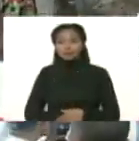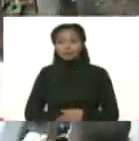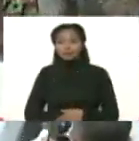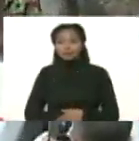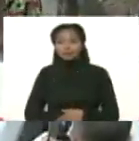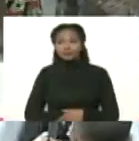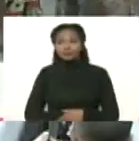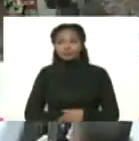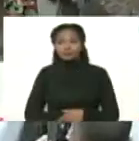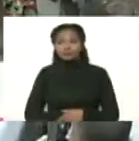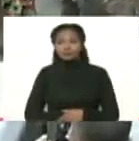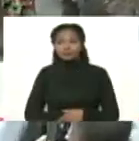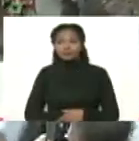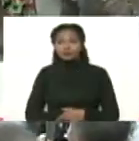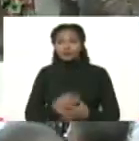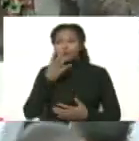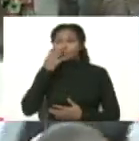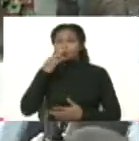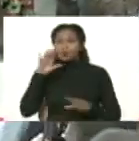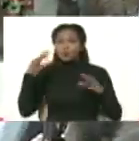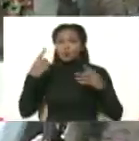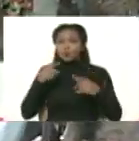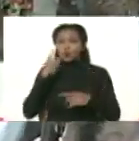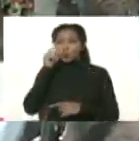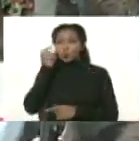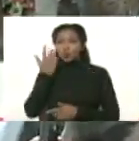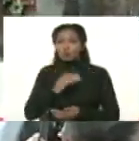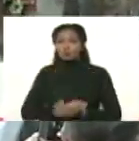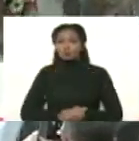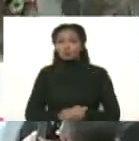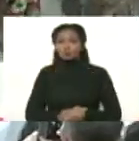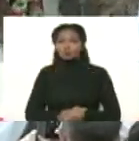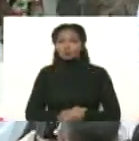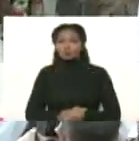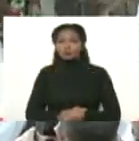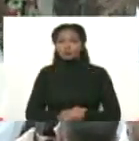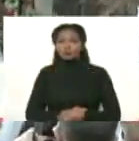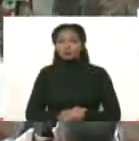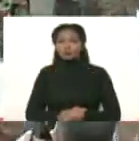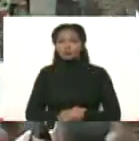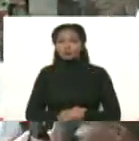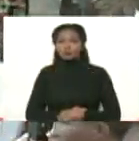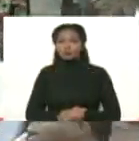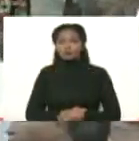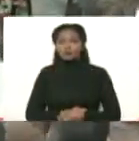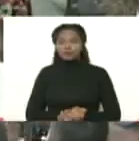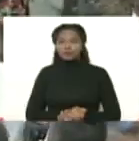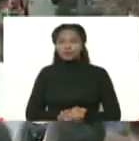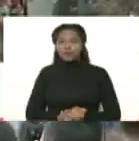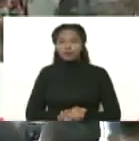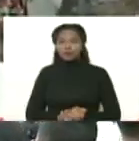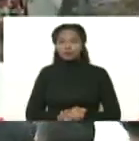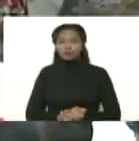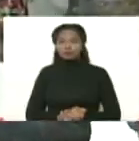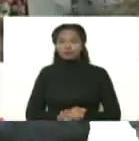patria voy a luchar. Una bulla frocha viene. Por mi patria voy a luchar.